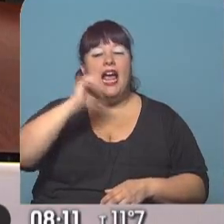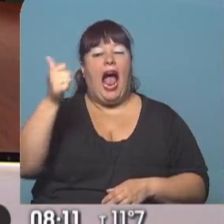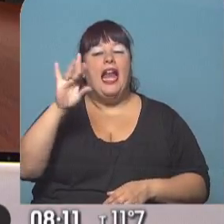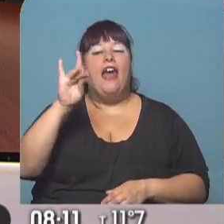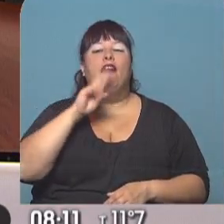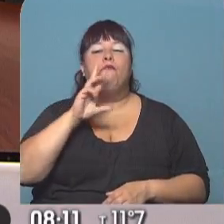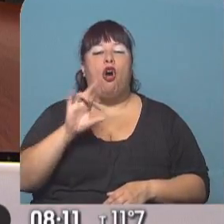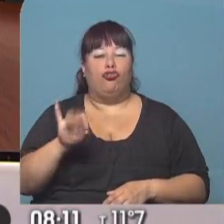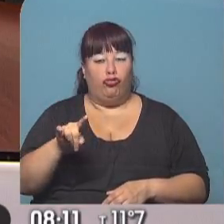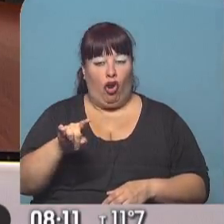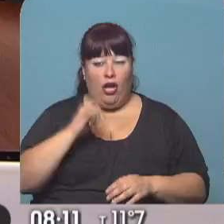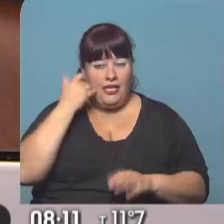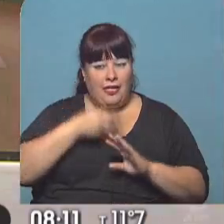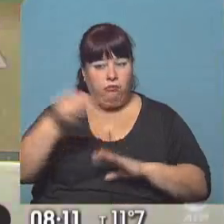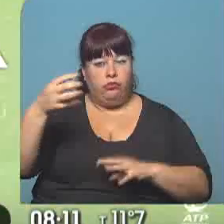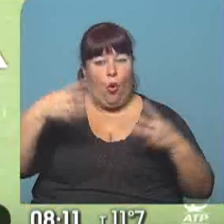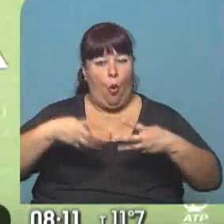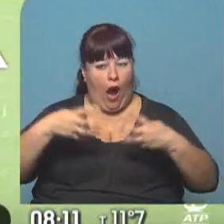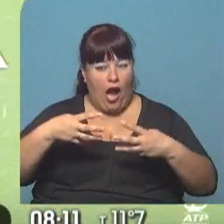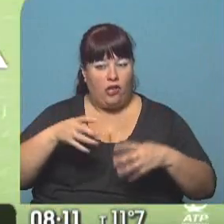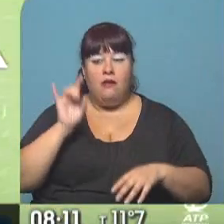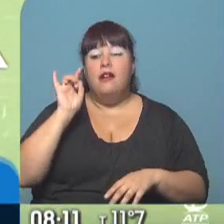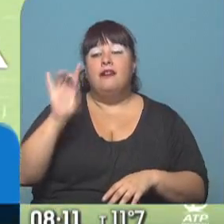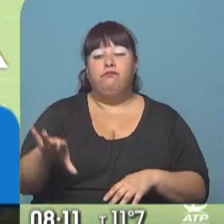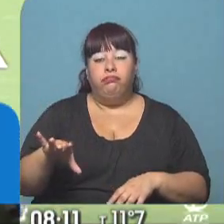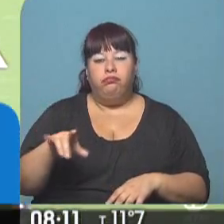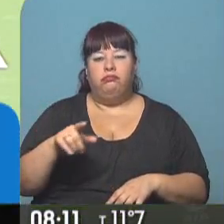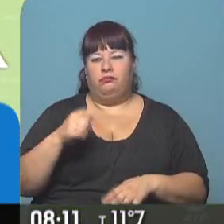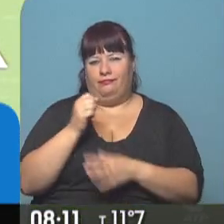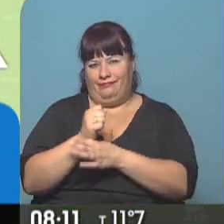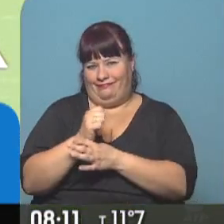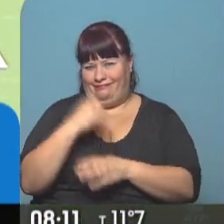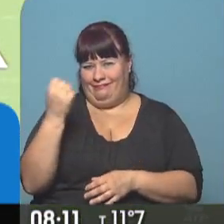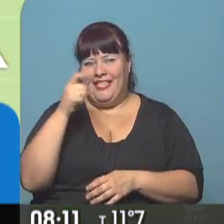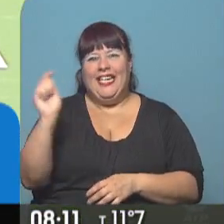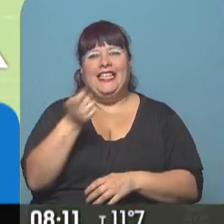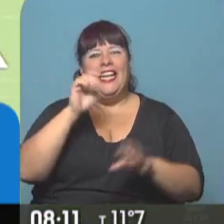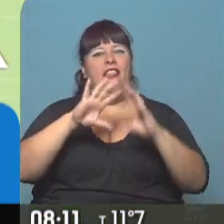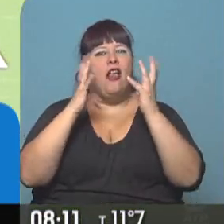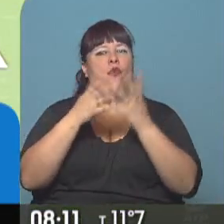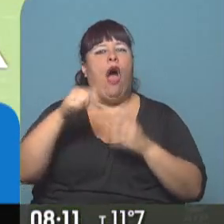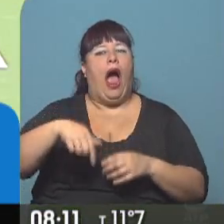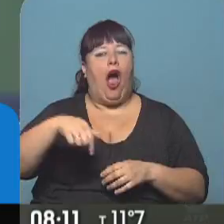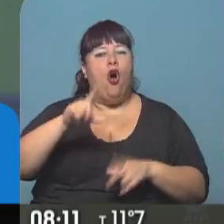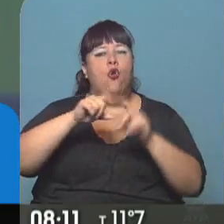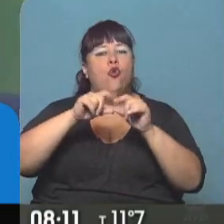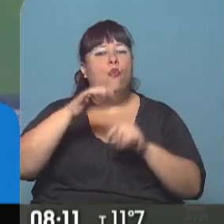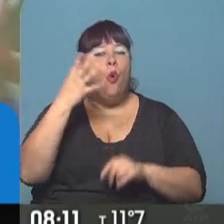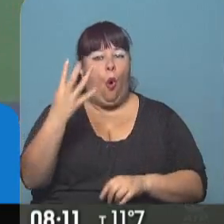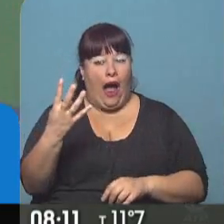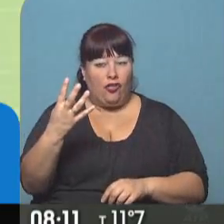del Potro. Ya está en cuartos de final. Dejó en el camino a la gran promesa del tenis mundial, el actual número